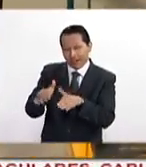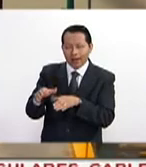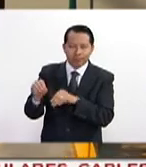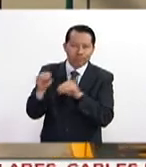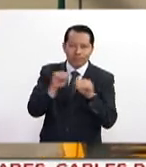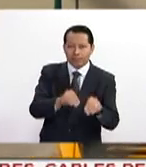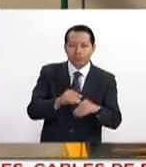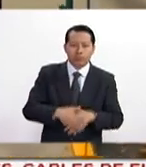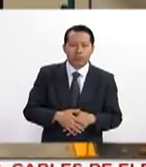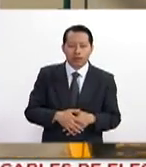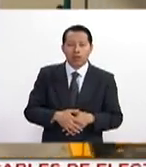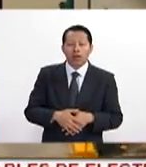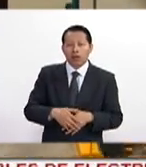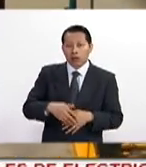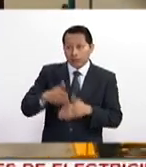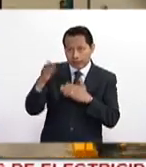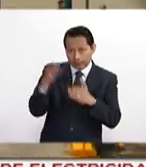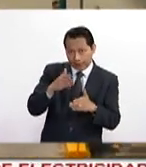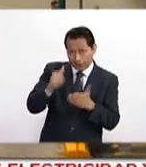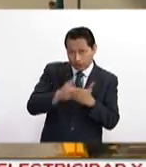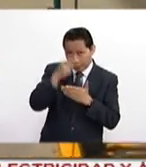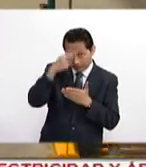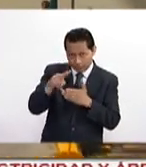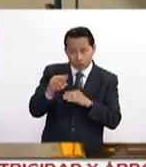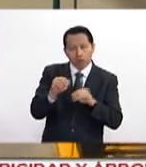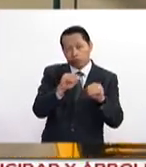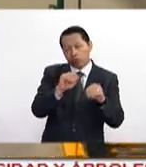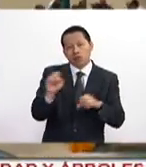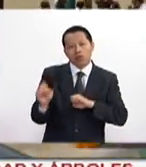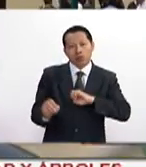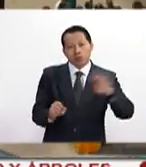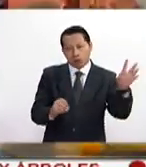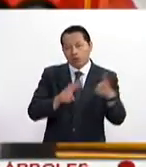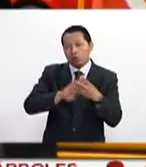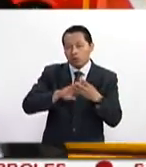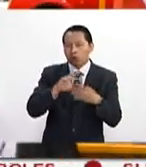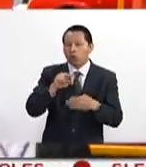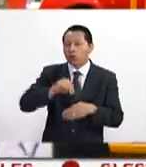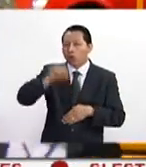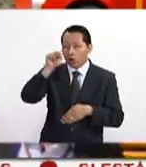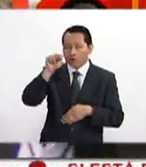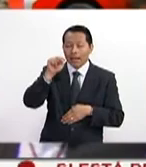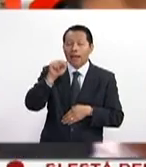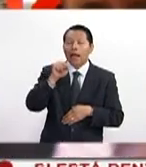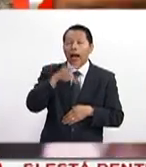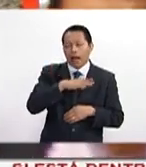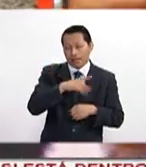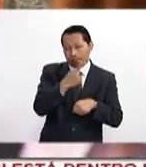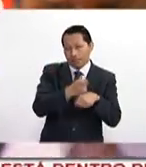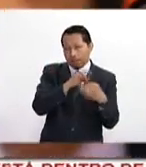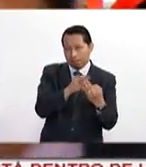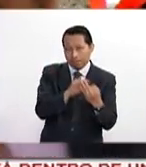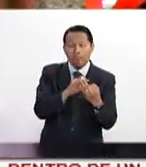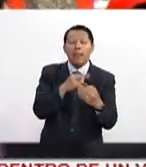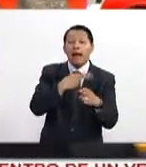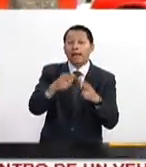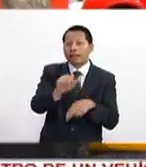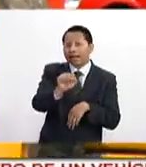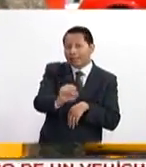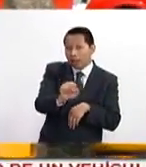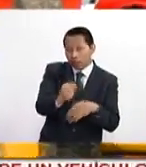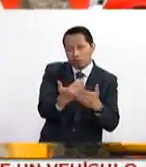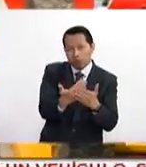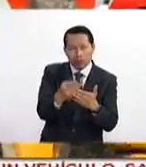Duarte fue llevado al reclusorio norte, donde enfrentó su primera audiencia. Permanecerá ahí hasta el sábado, cuando se determine si lo vinculan o no